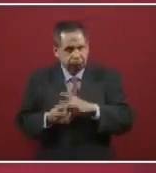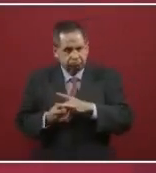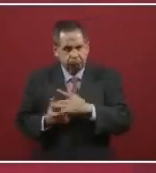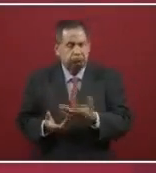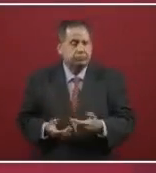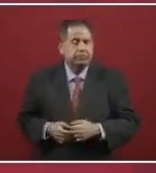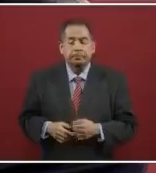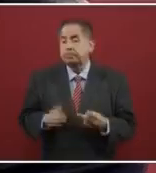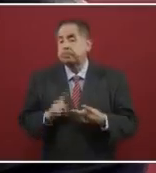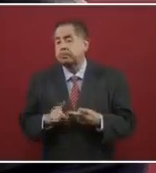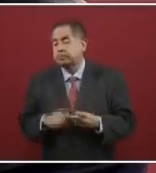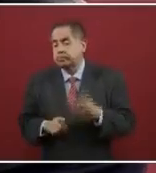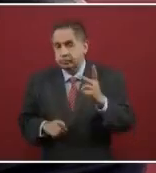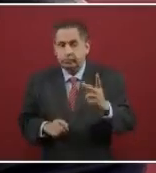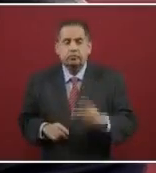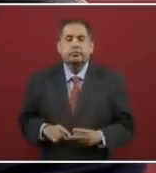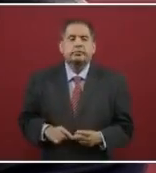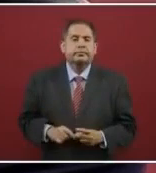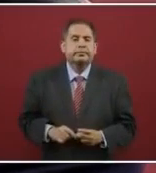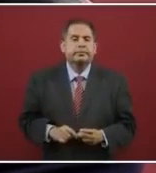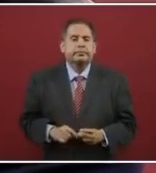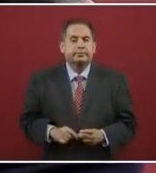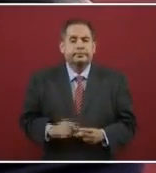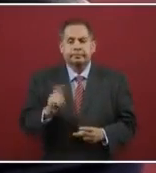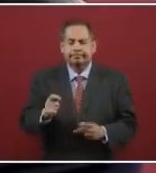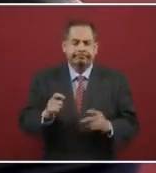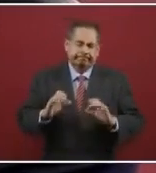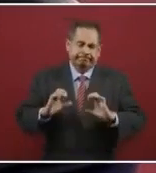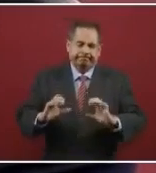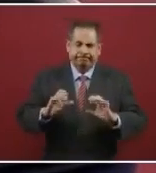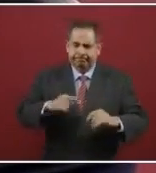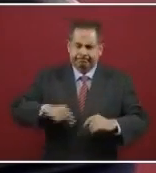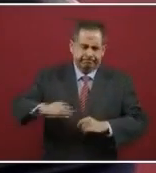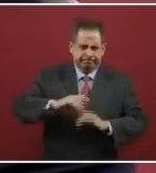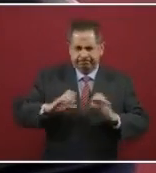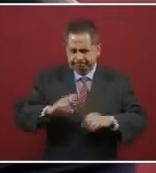Lo segundo es cuidarlos,